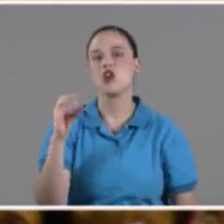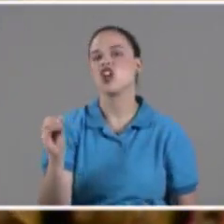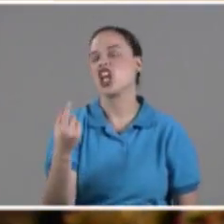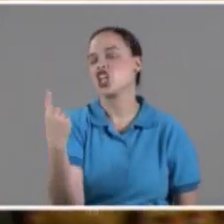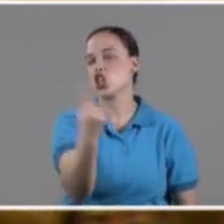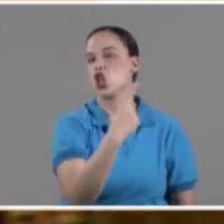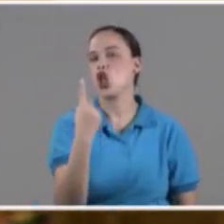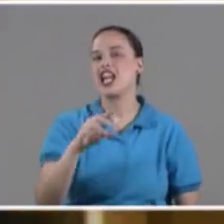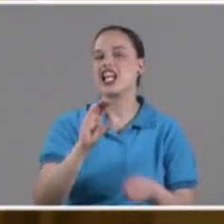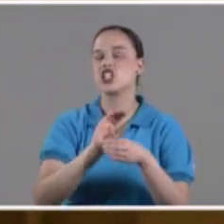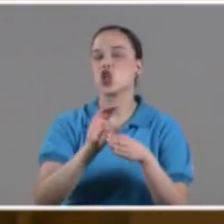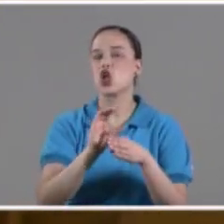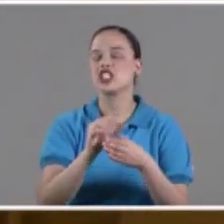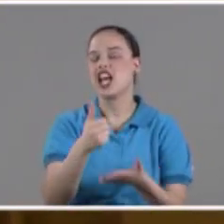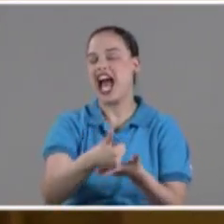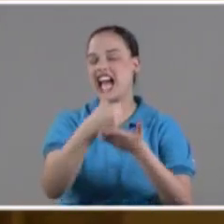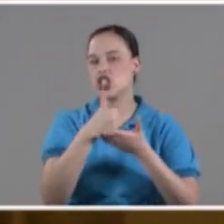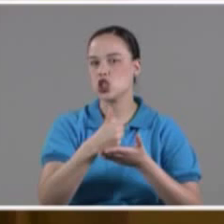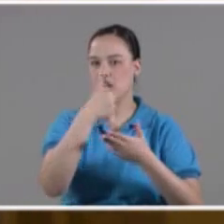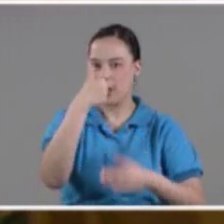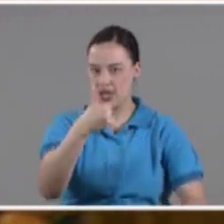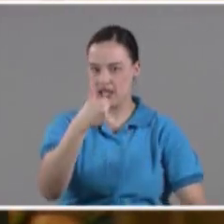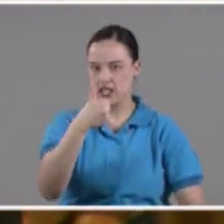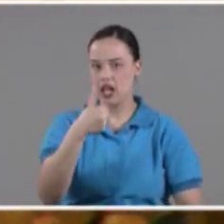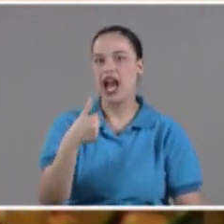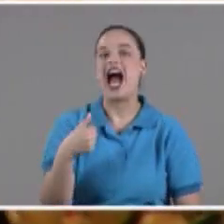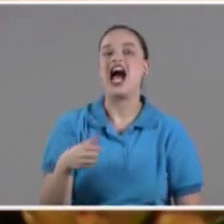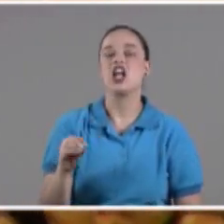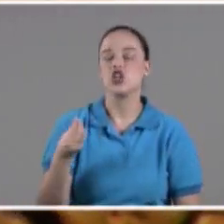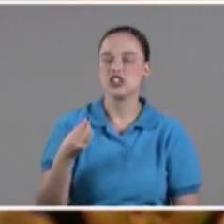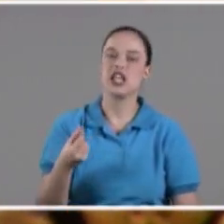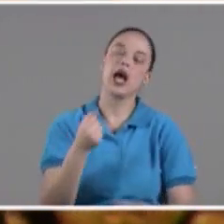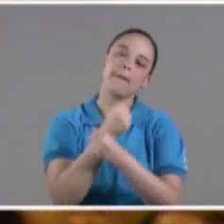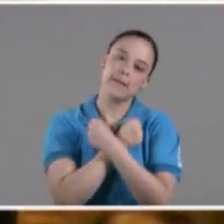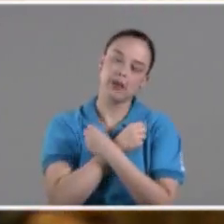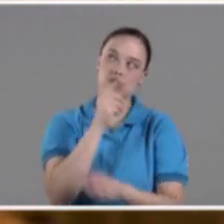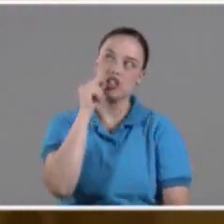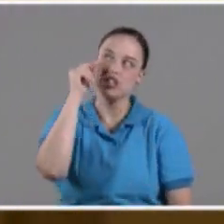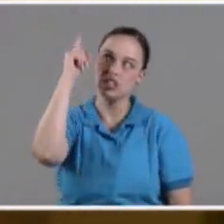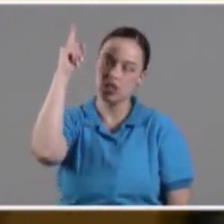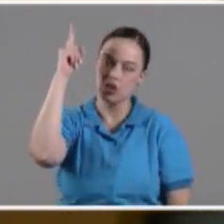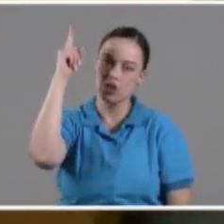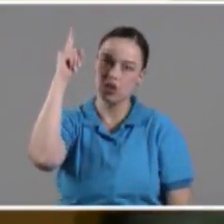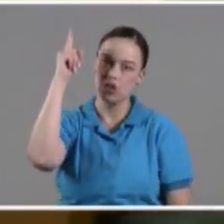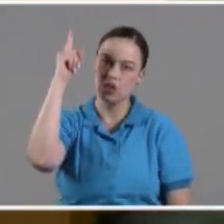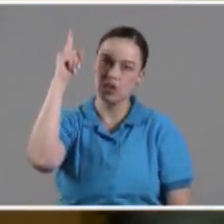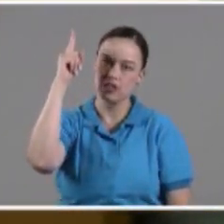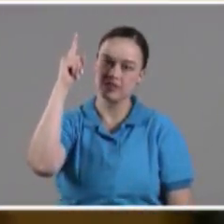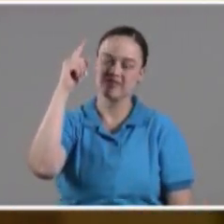todas las cosas ayuden a bien a los que amamos al señor